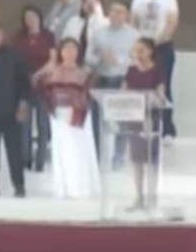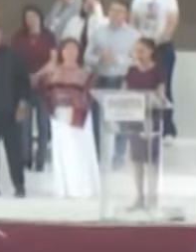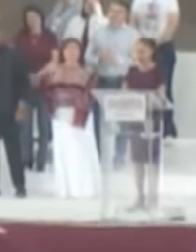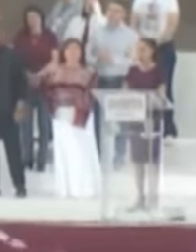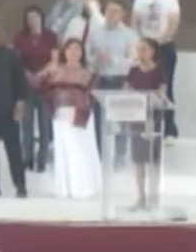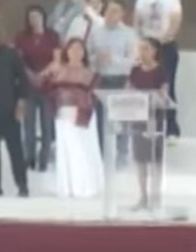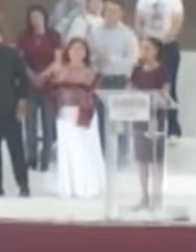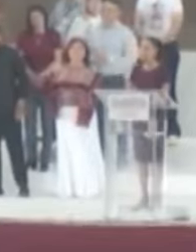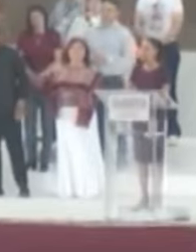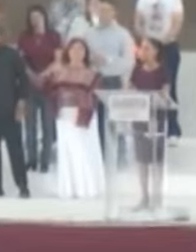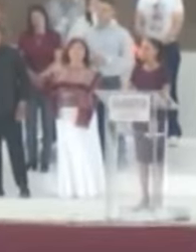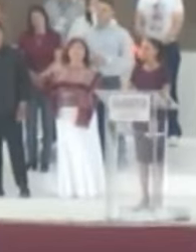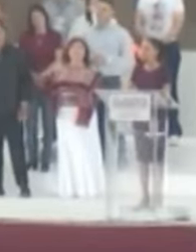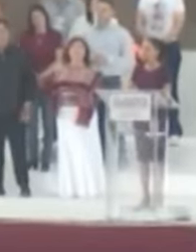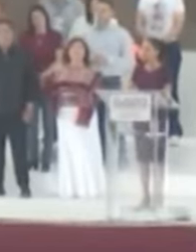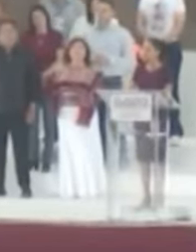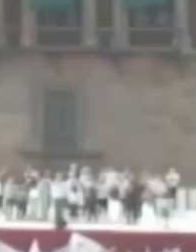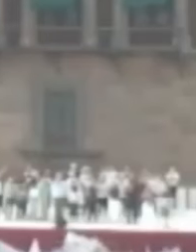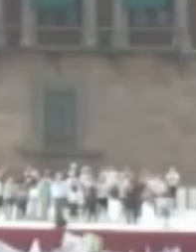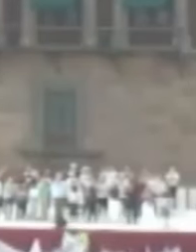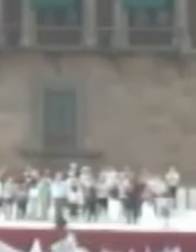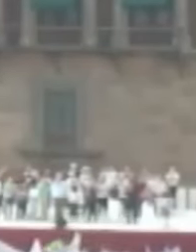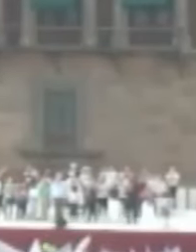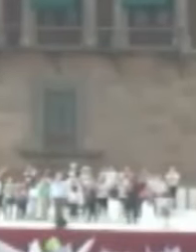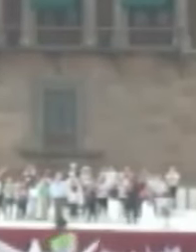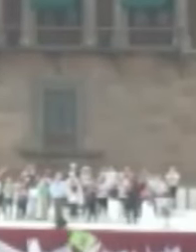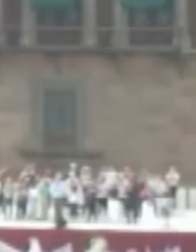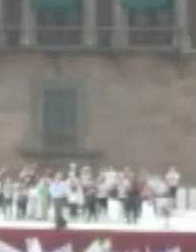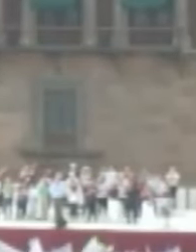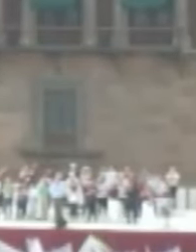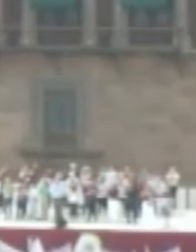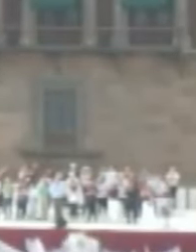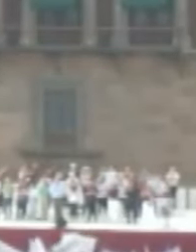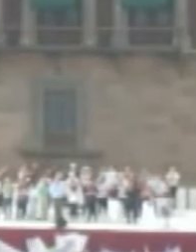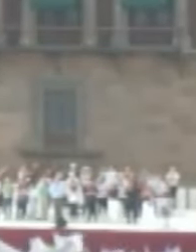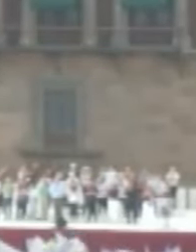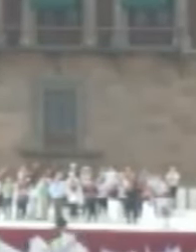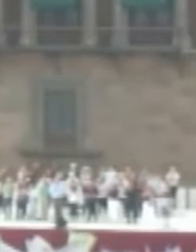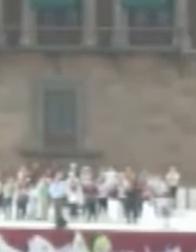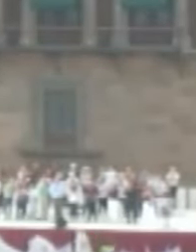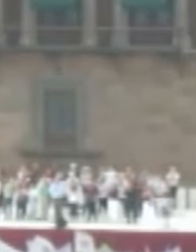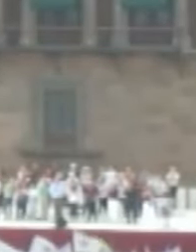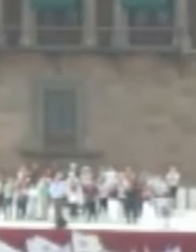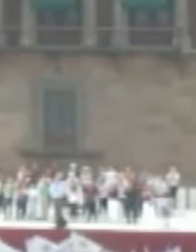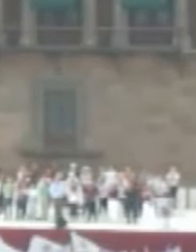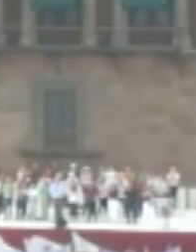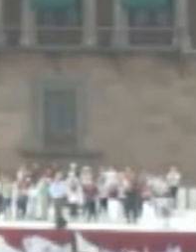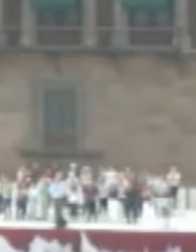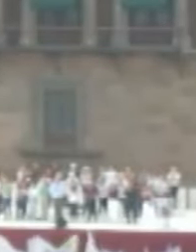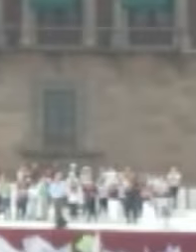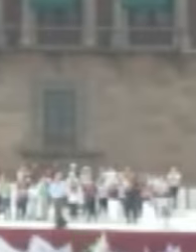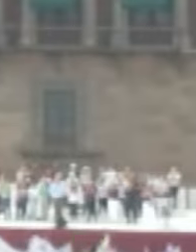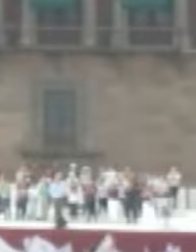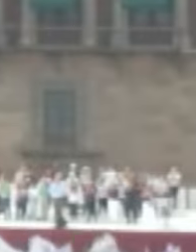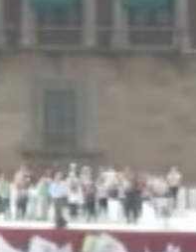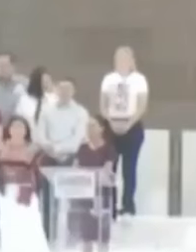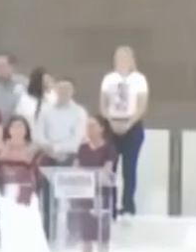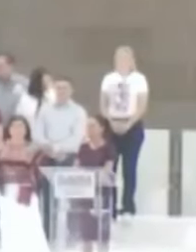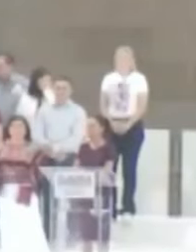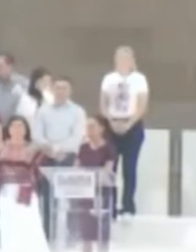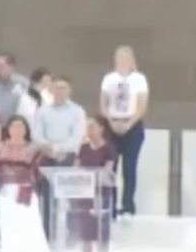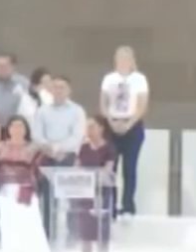los 6, ella que ganó la contienda interna y yo los otros 5 que participamos, Marcelo,